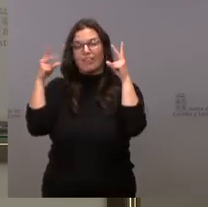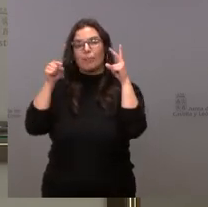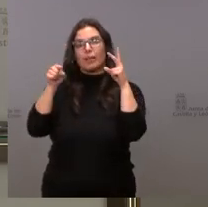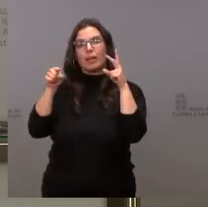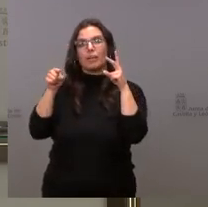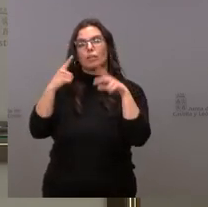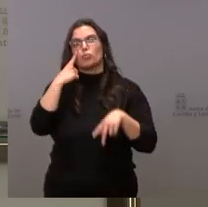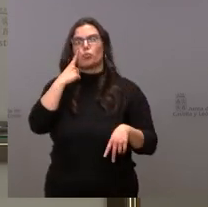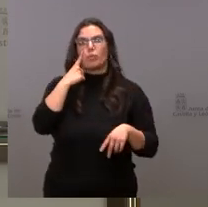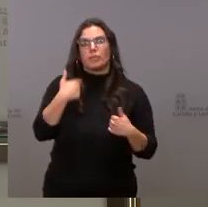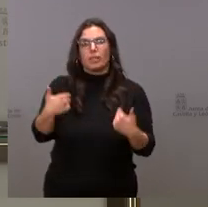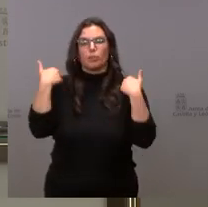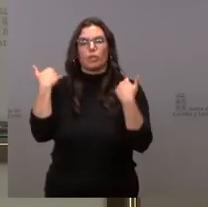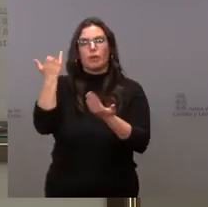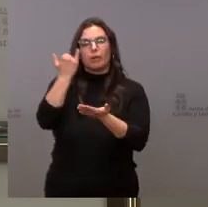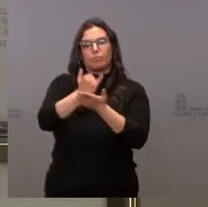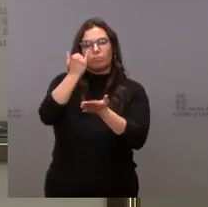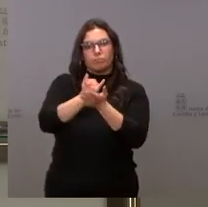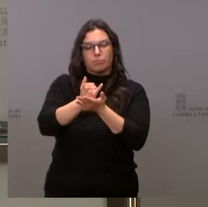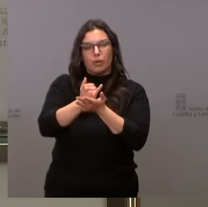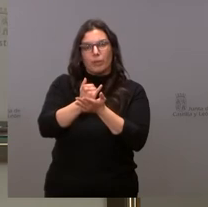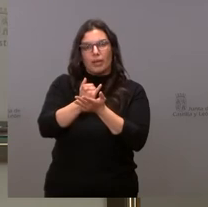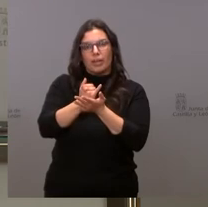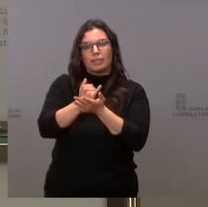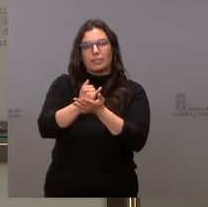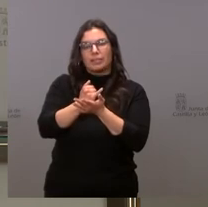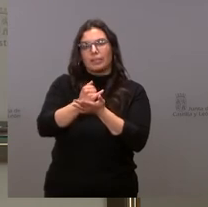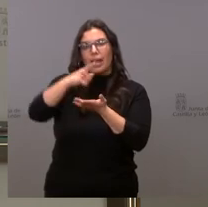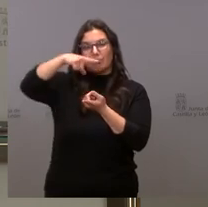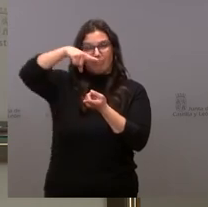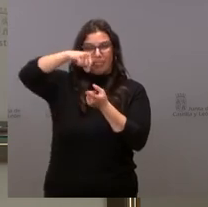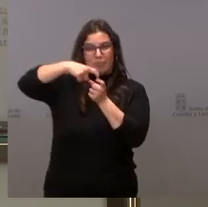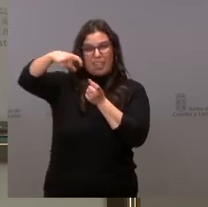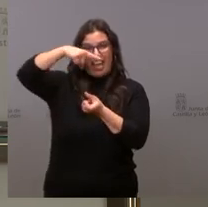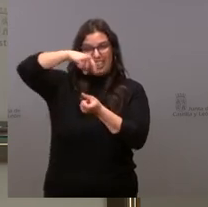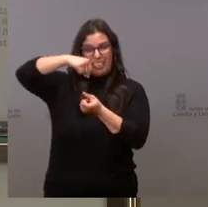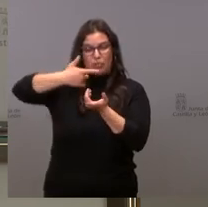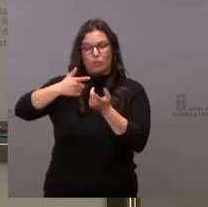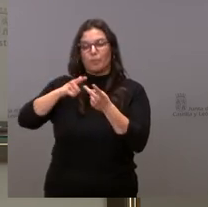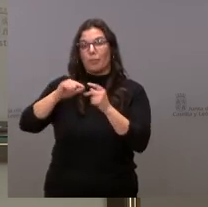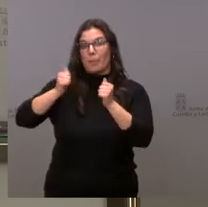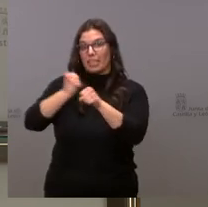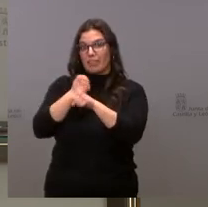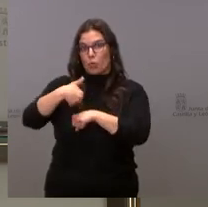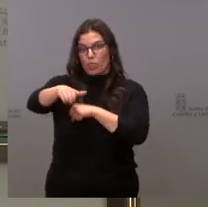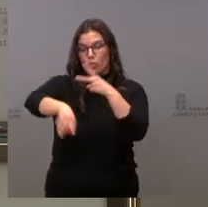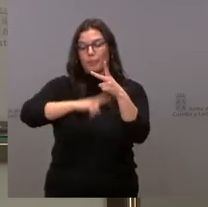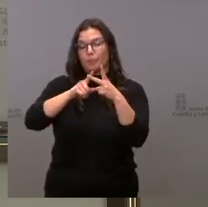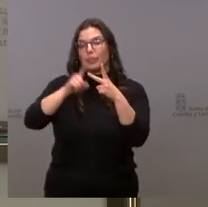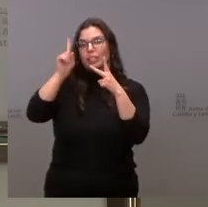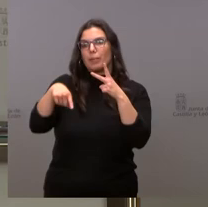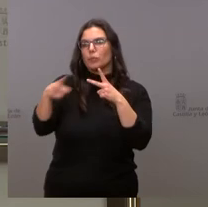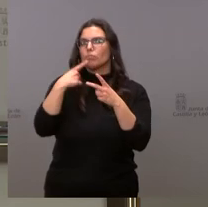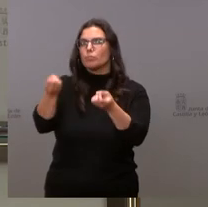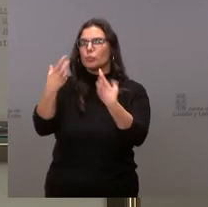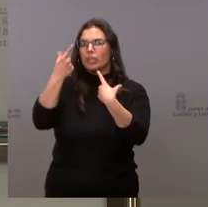supervisar estos tres puntos de test de antígenos en cuando se van a poder incorporar y en segundo lugar sobre los datos que ha facilitado sobre